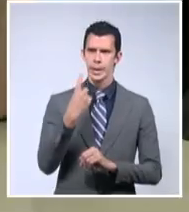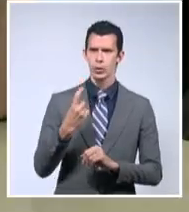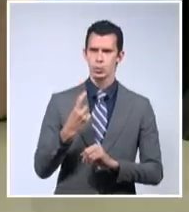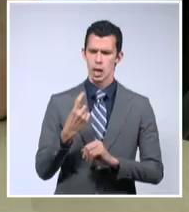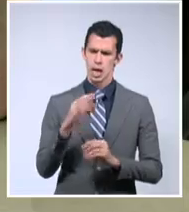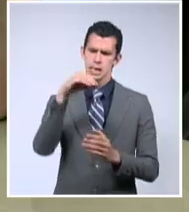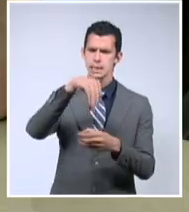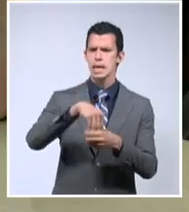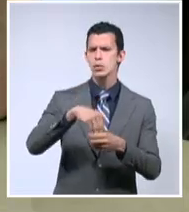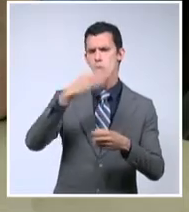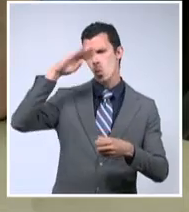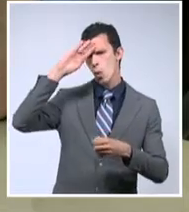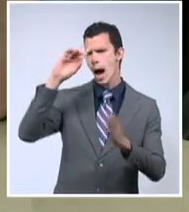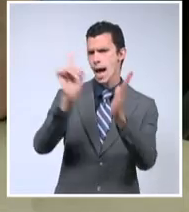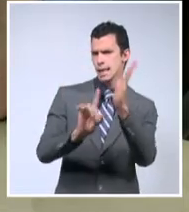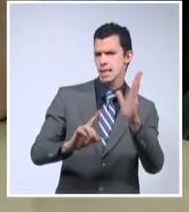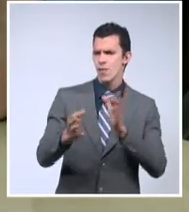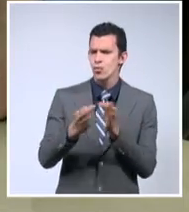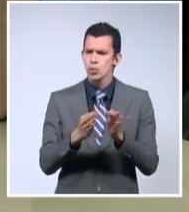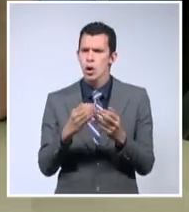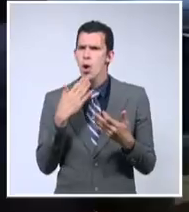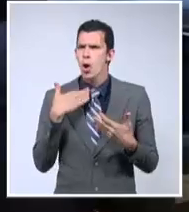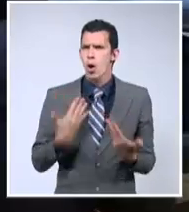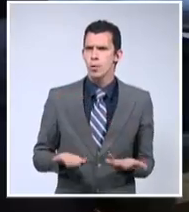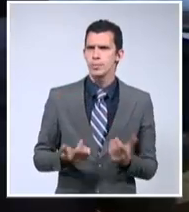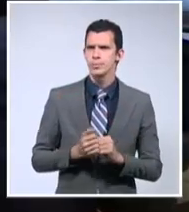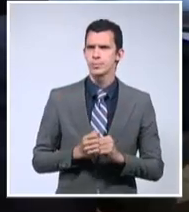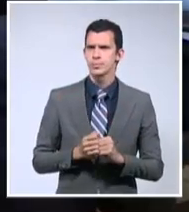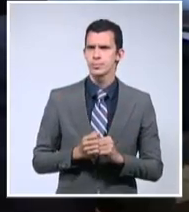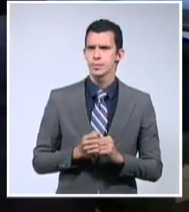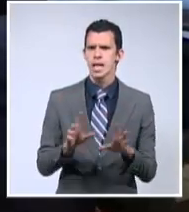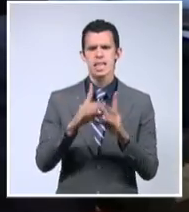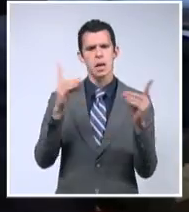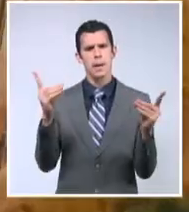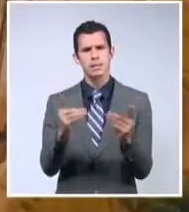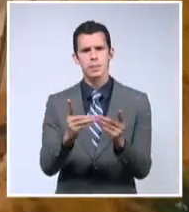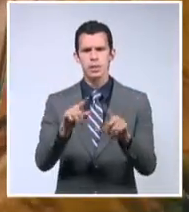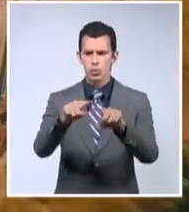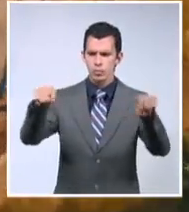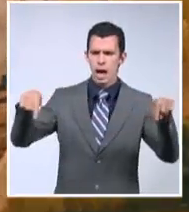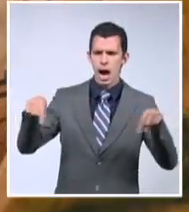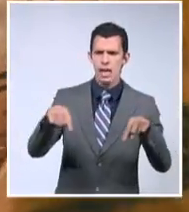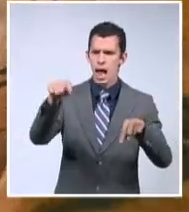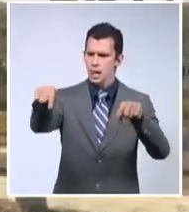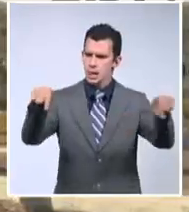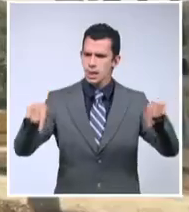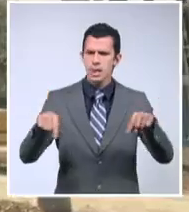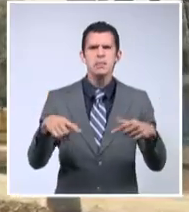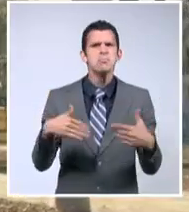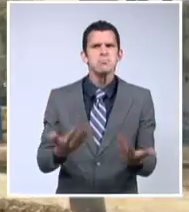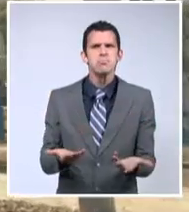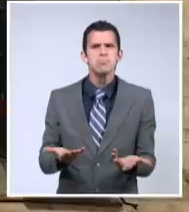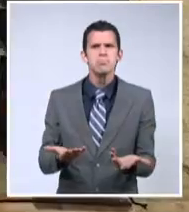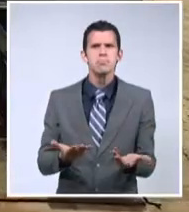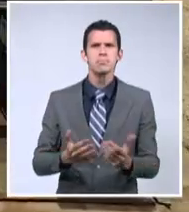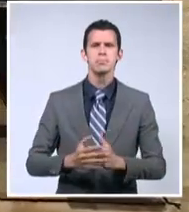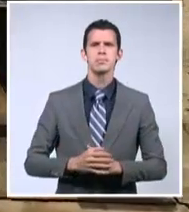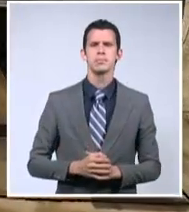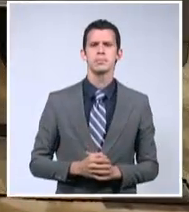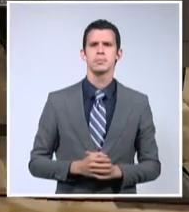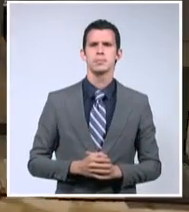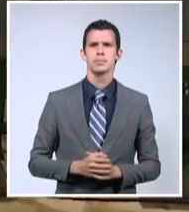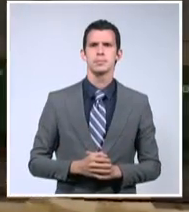despacho. Las informaciones aportadas por Rolando serían utilizadas para acometer luego acciones contra el Sistema